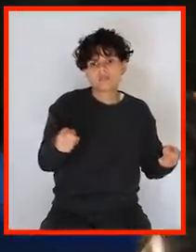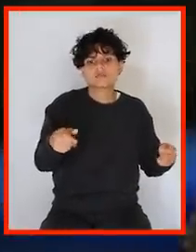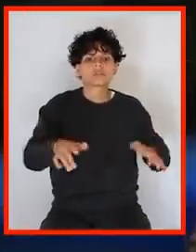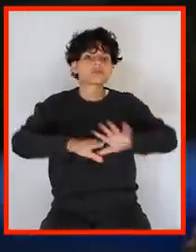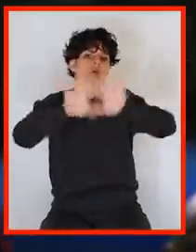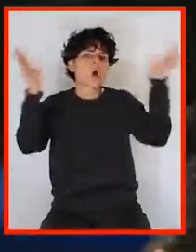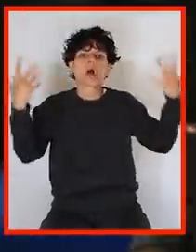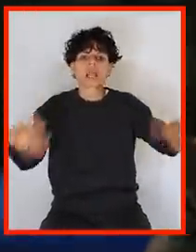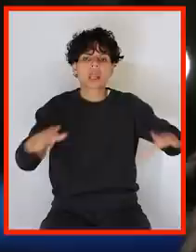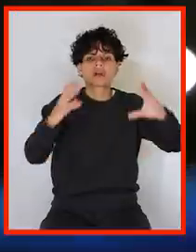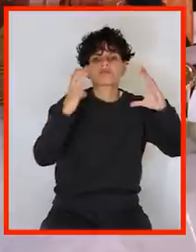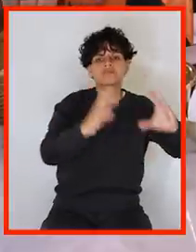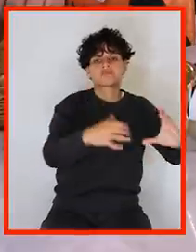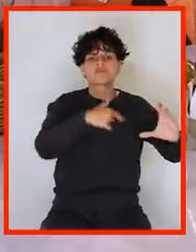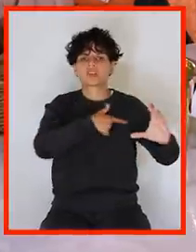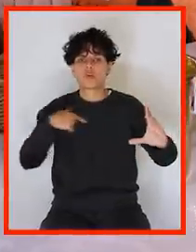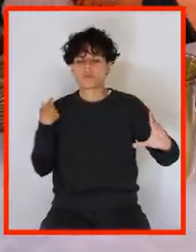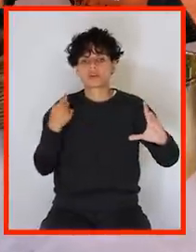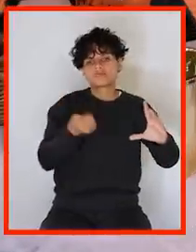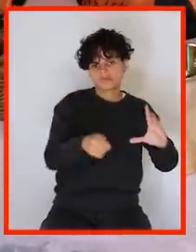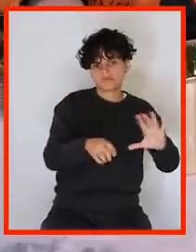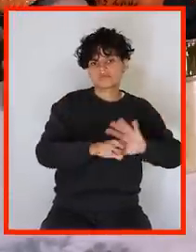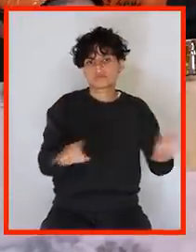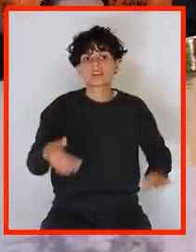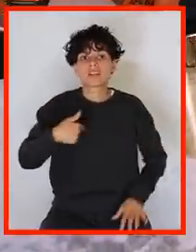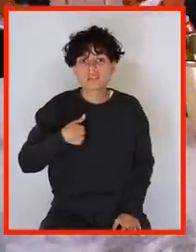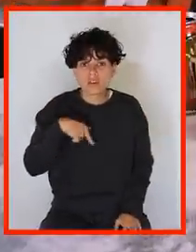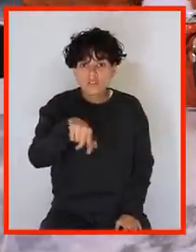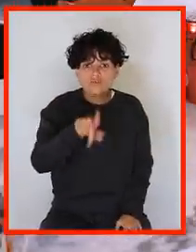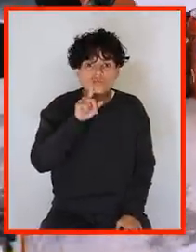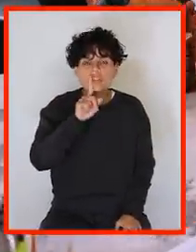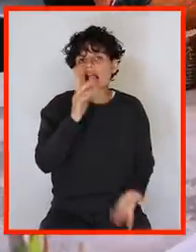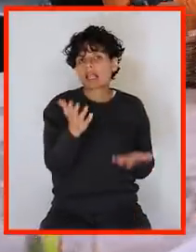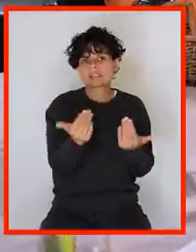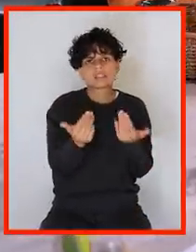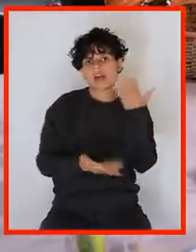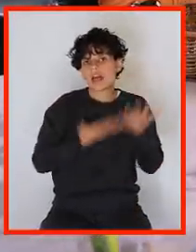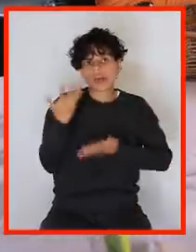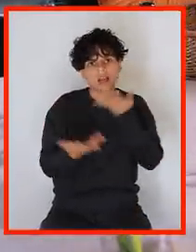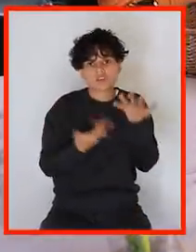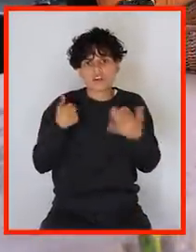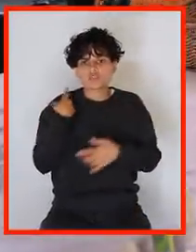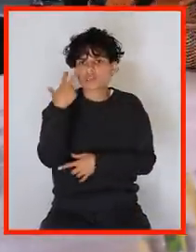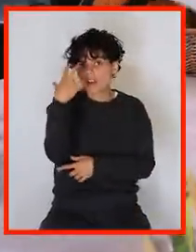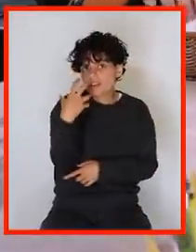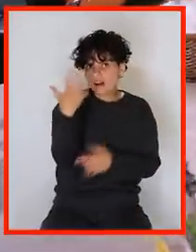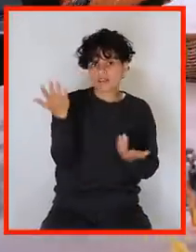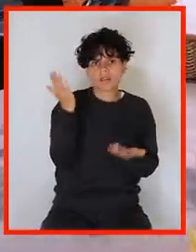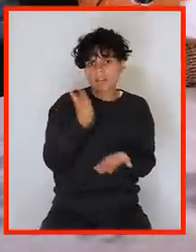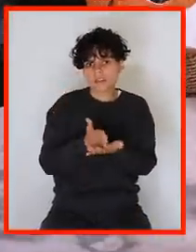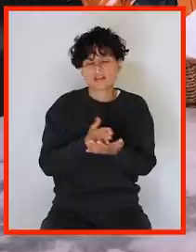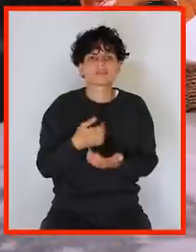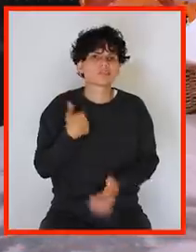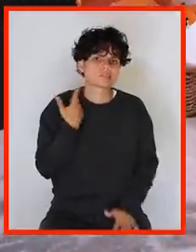caja culiada, así, con mi nombre. Ya, pues, pero para que eso existiera yo tenía que como grabar un tema, pues. Lógico. Y puta, yo fui así, ya,